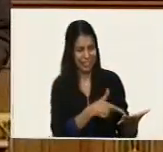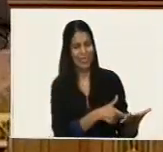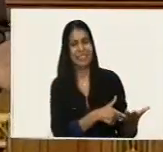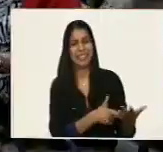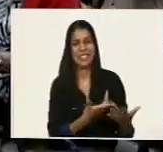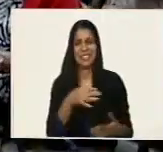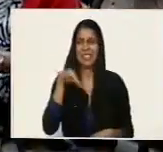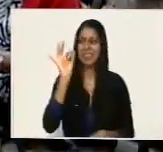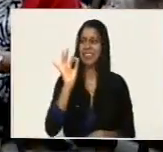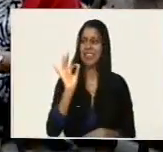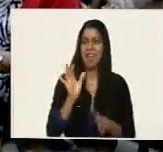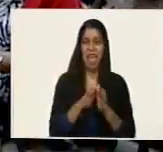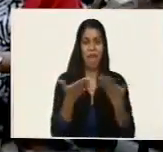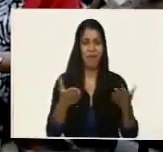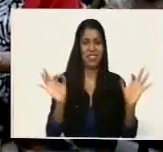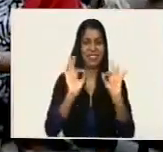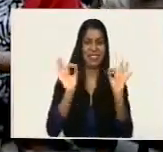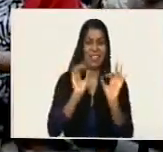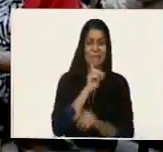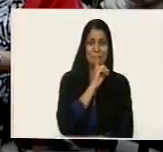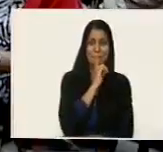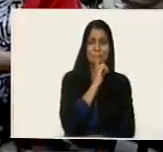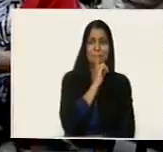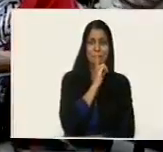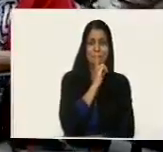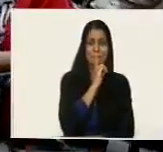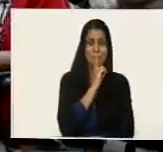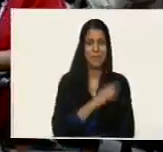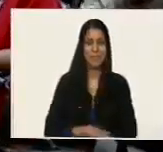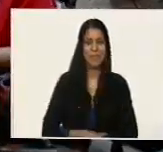No la voy a abrir siquiera.